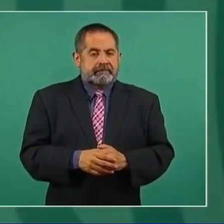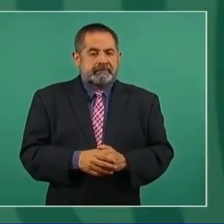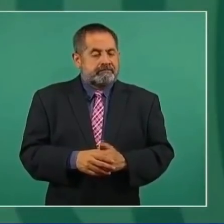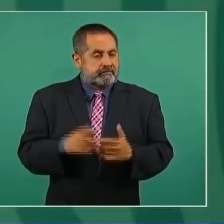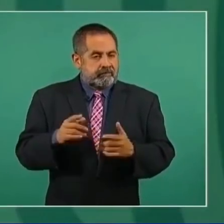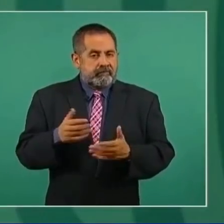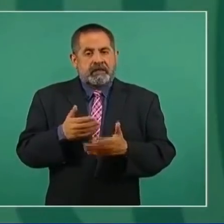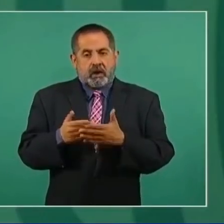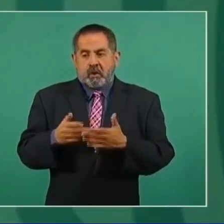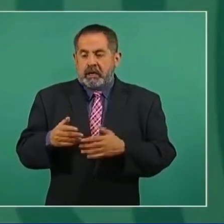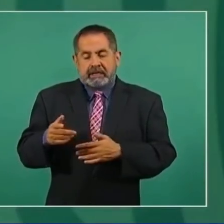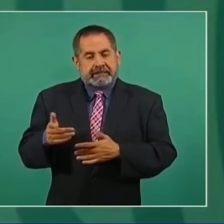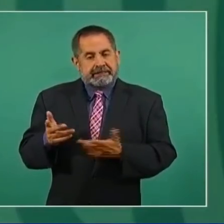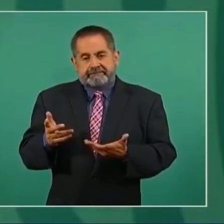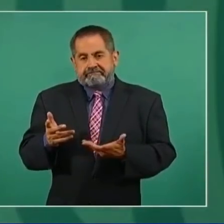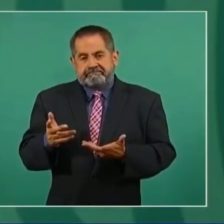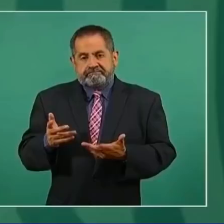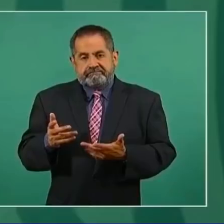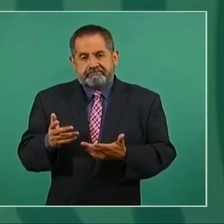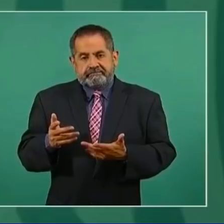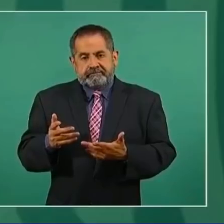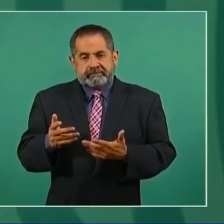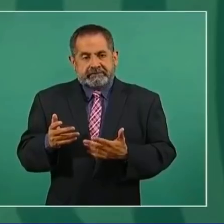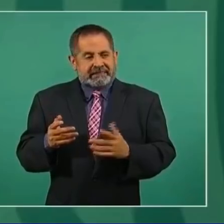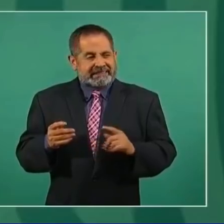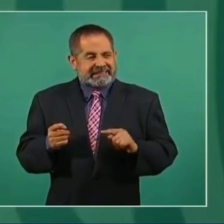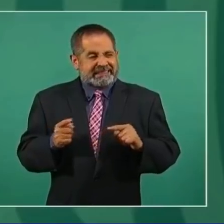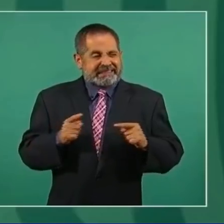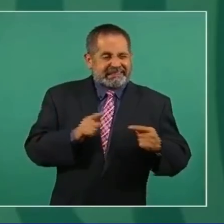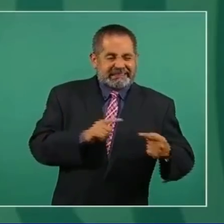un avance hacia el conservadurismo.